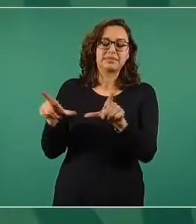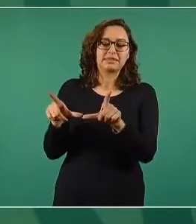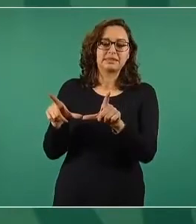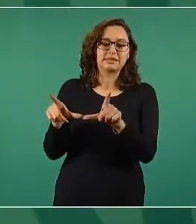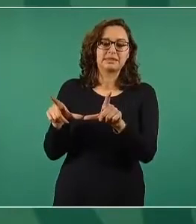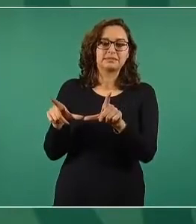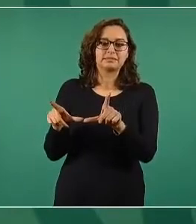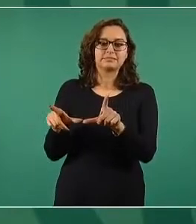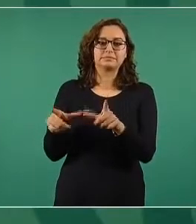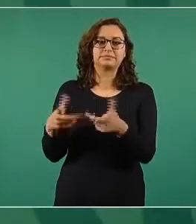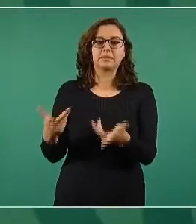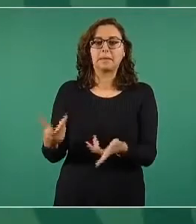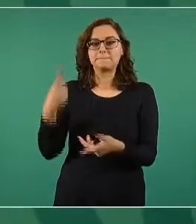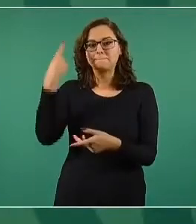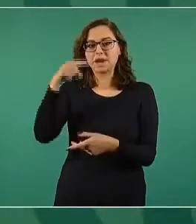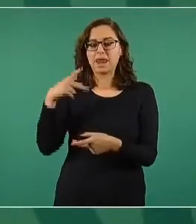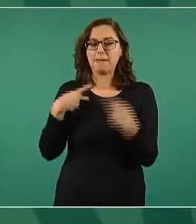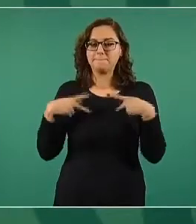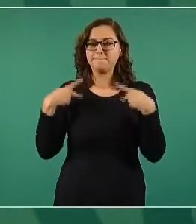estas visas